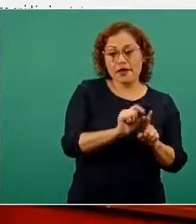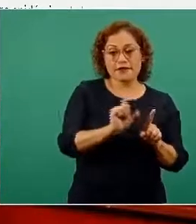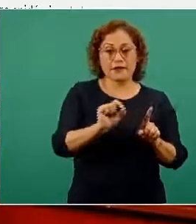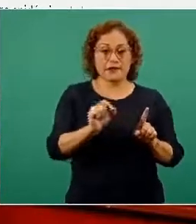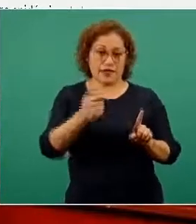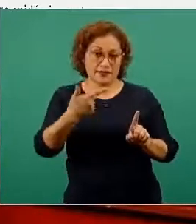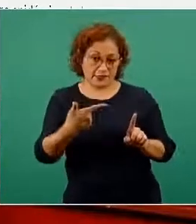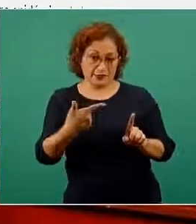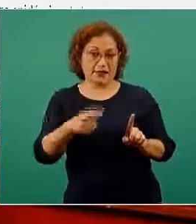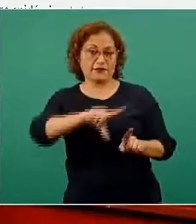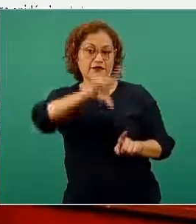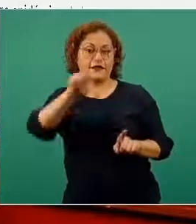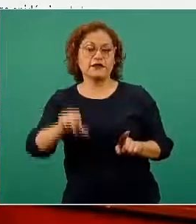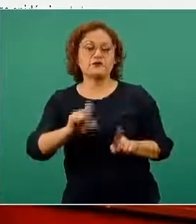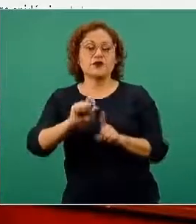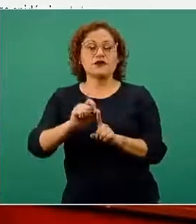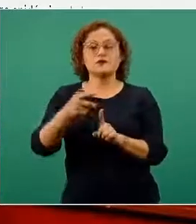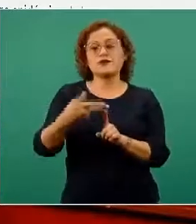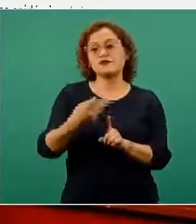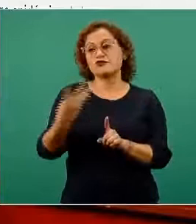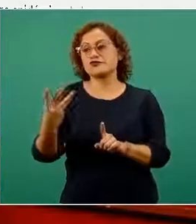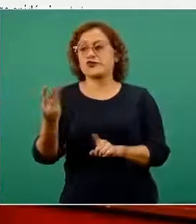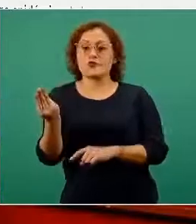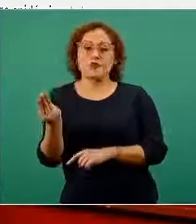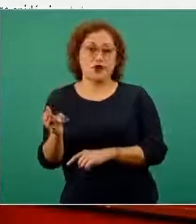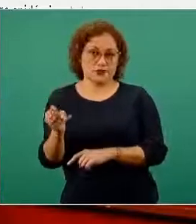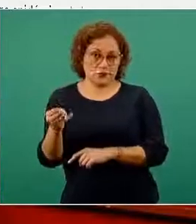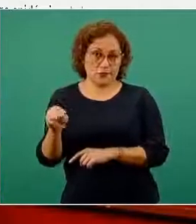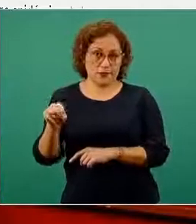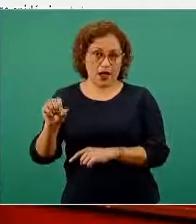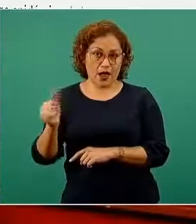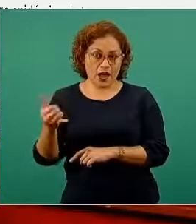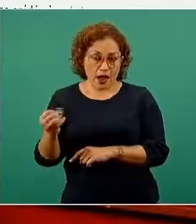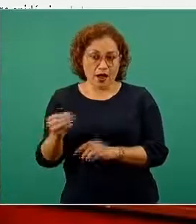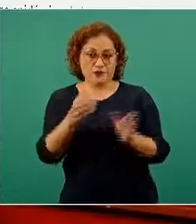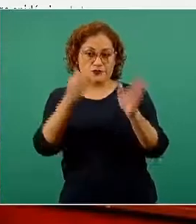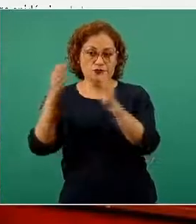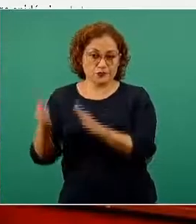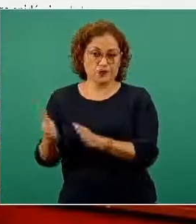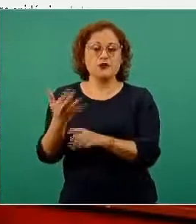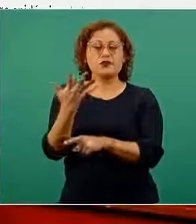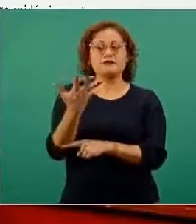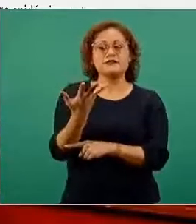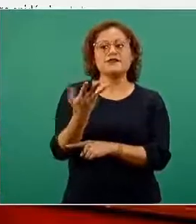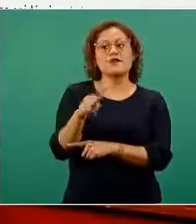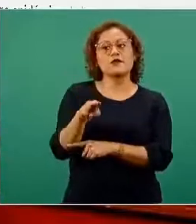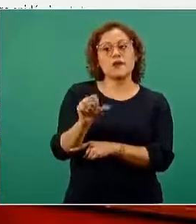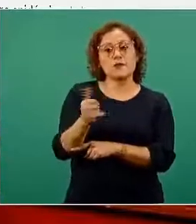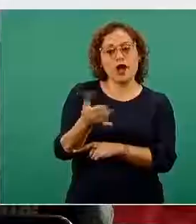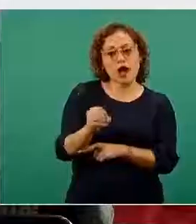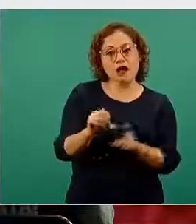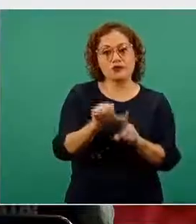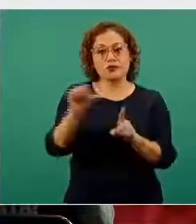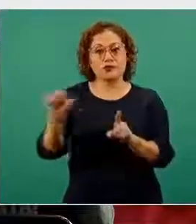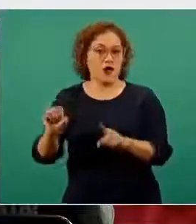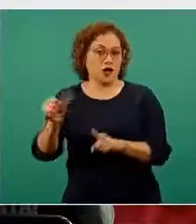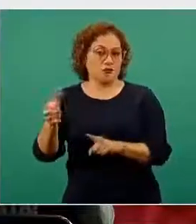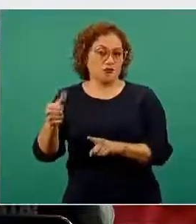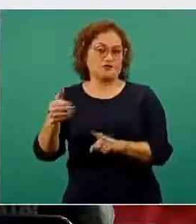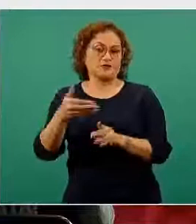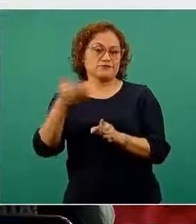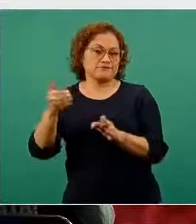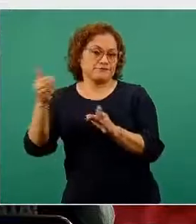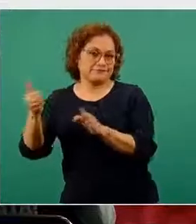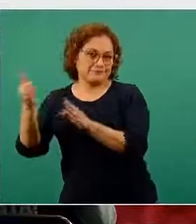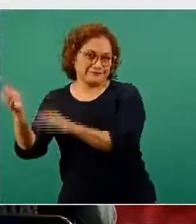en 28, termina el 4 de mayo, aquella empieza el 5 de mayo y sigue hasta el 11, etcétera. Por